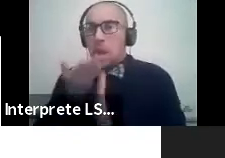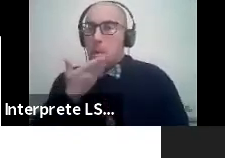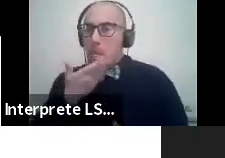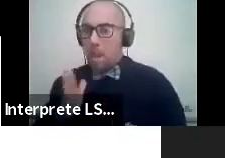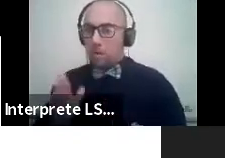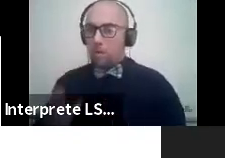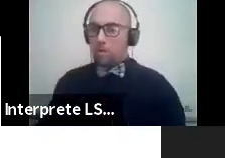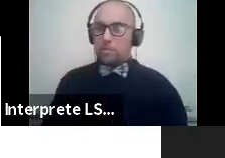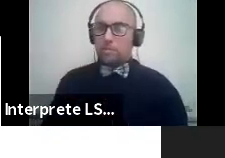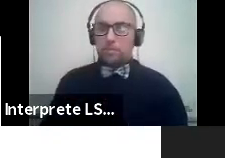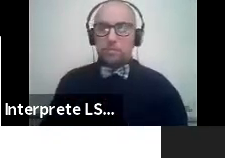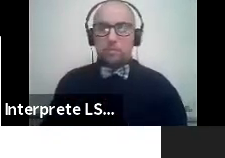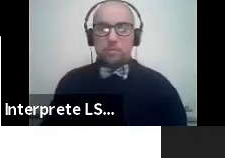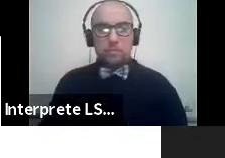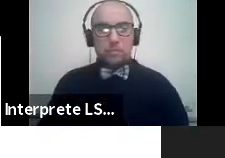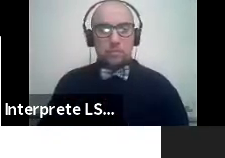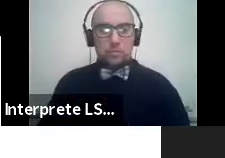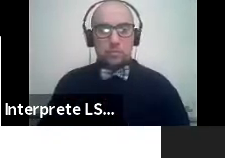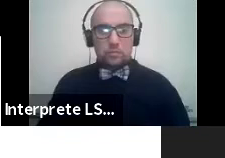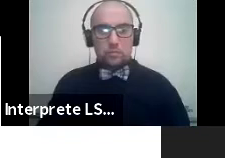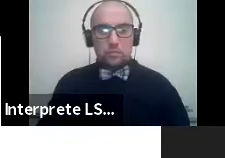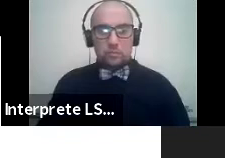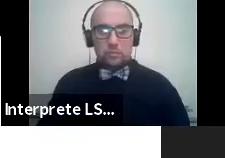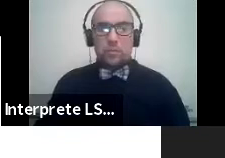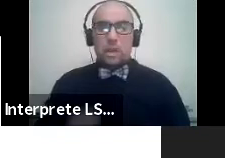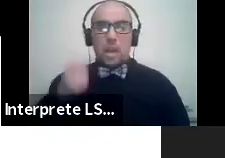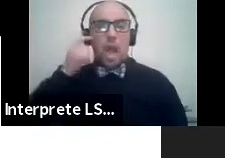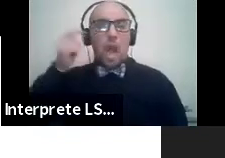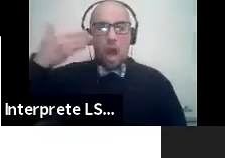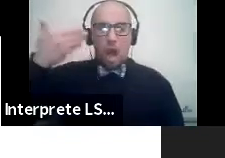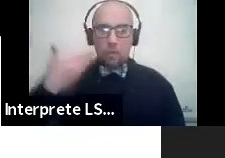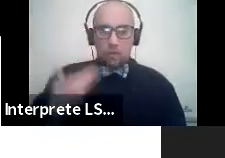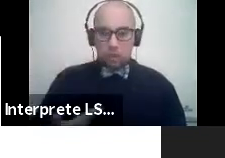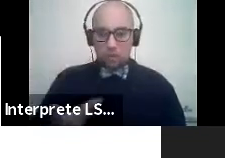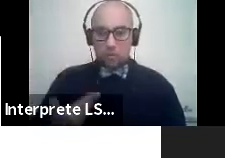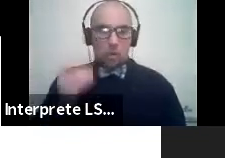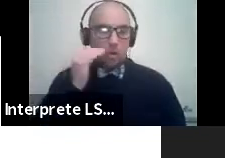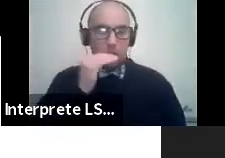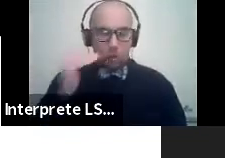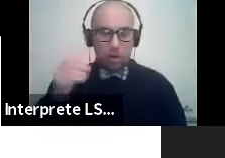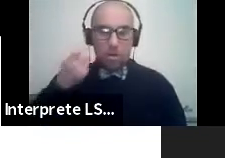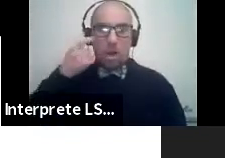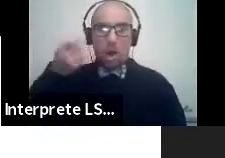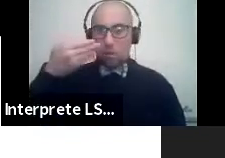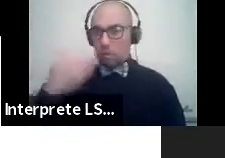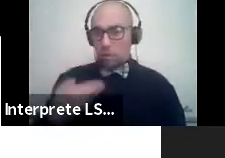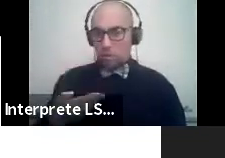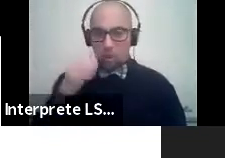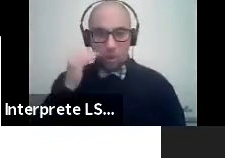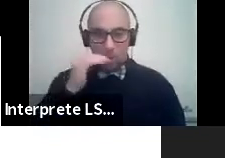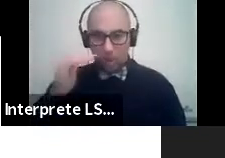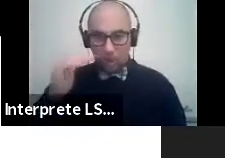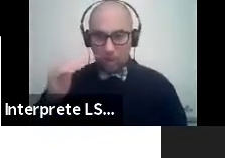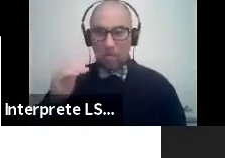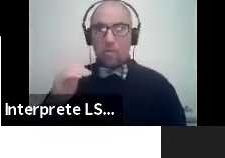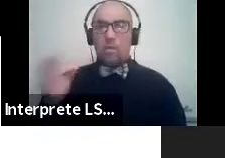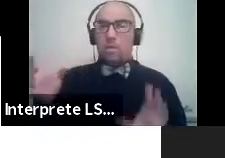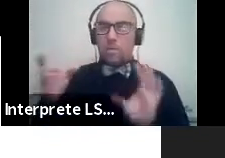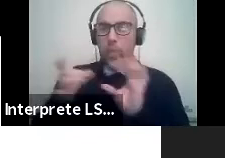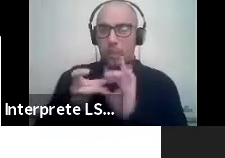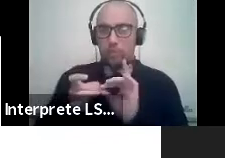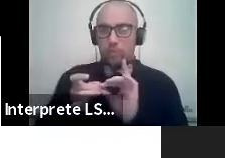matemático es más alto. Y el autoconcepto de los niños, autoconcepto matemático, a su vez conversa